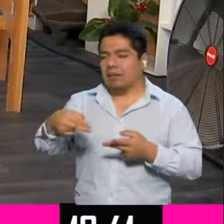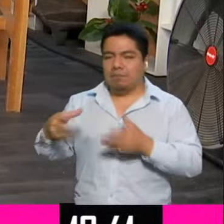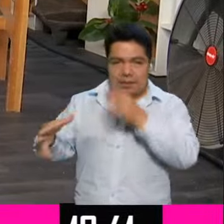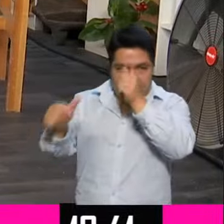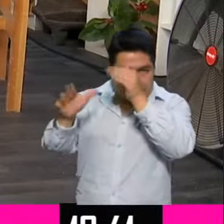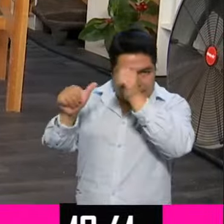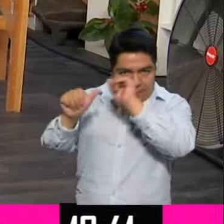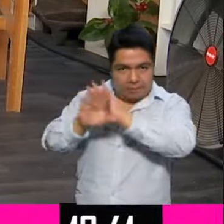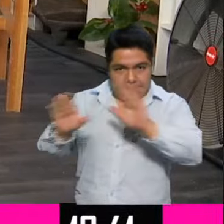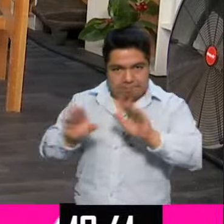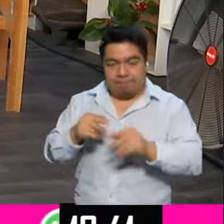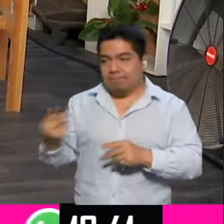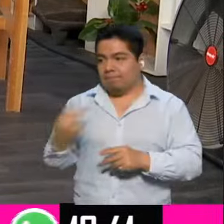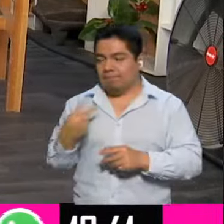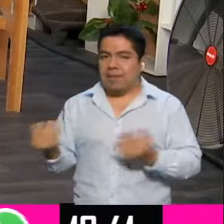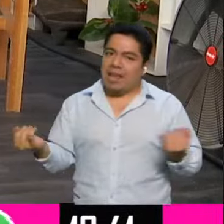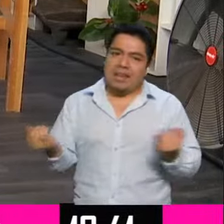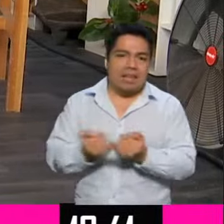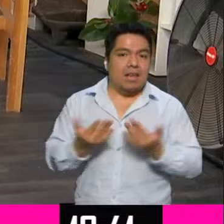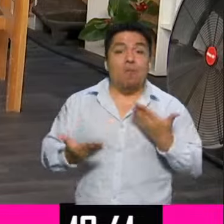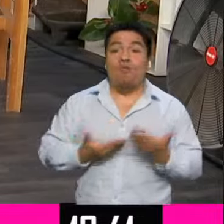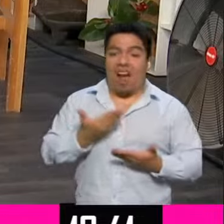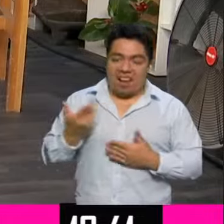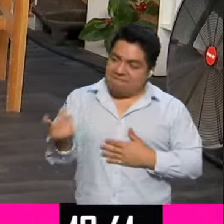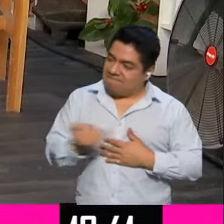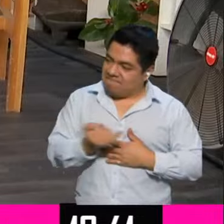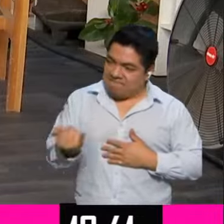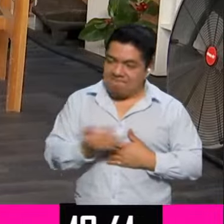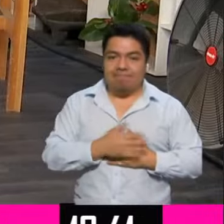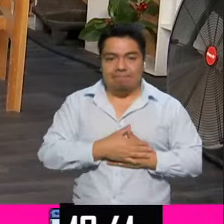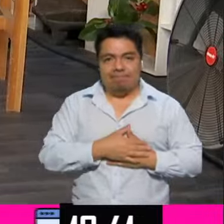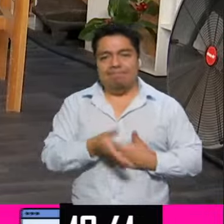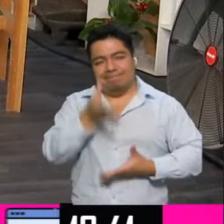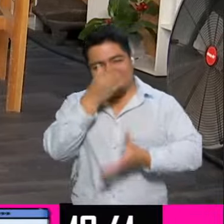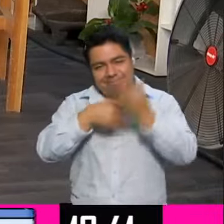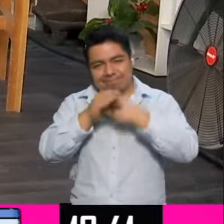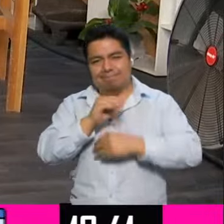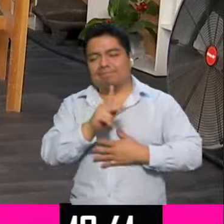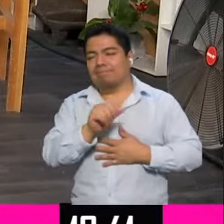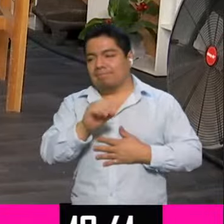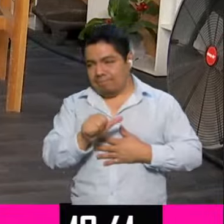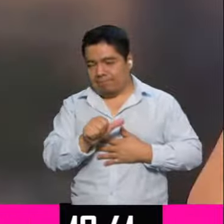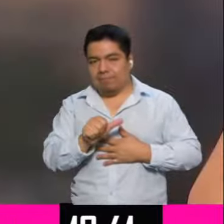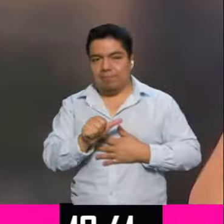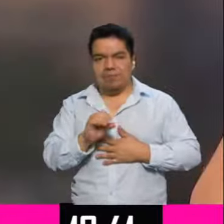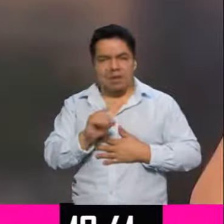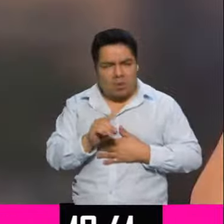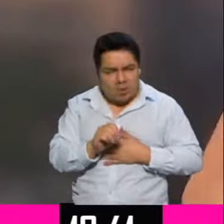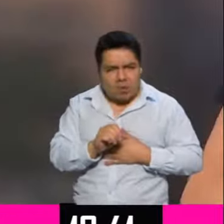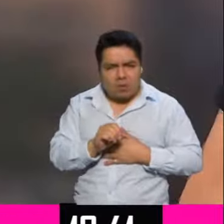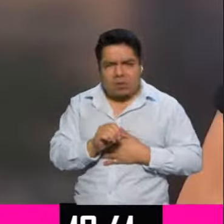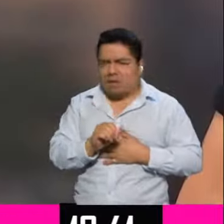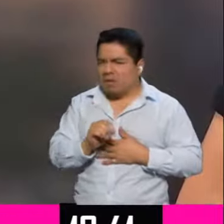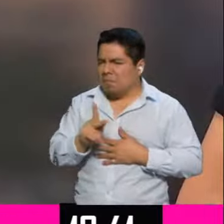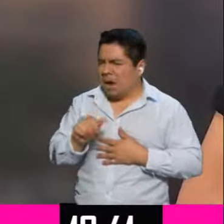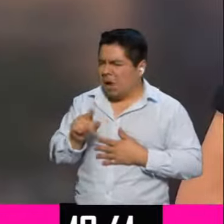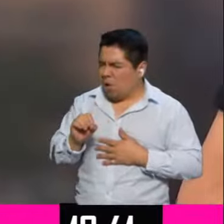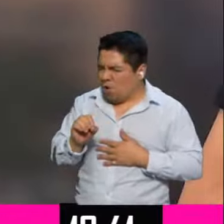hasta nos ponen a nosotros pasos. ¿Por qué no? Y aprendemos. Con Paolo. ¿Cuál